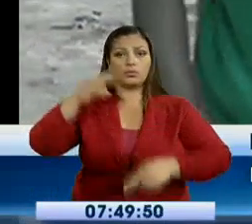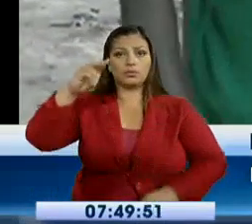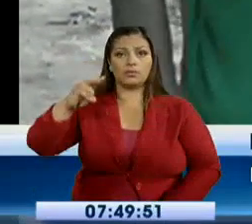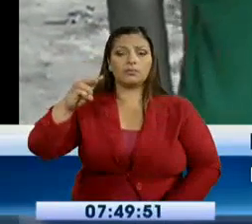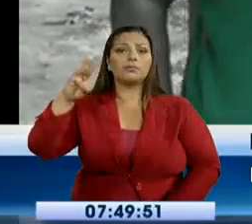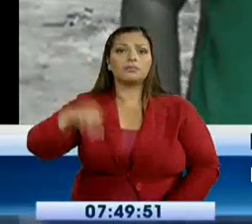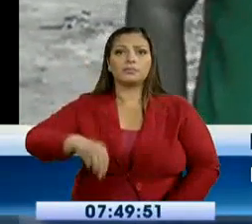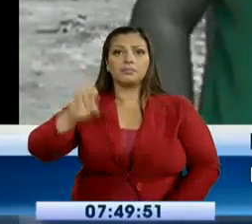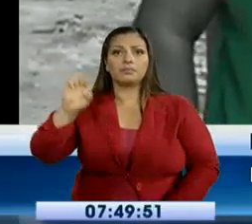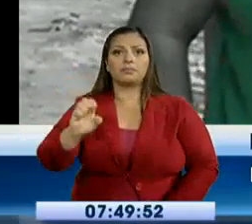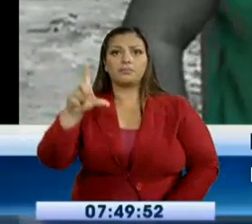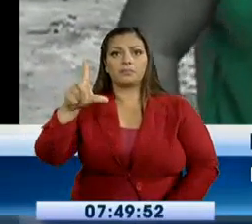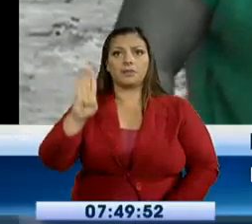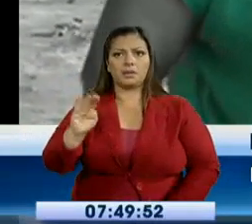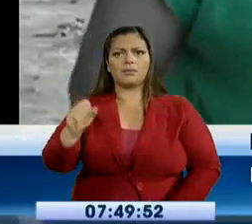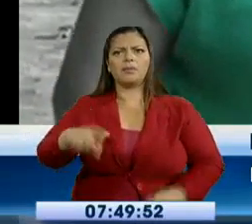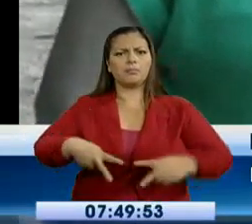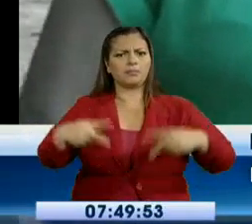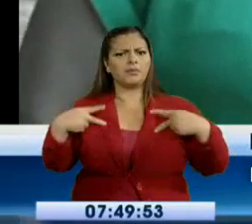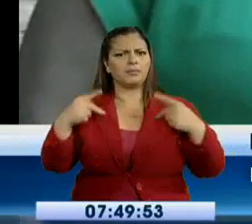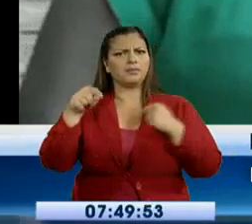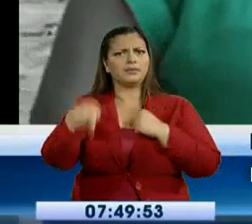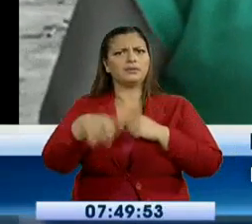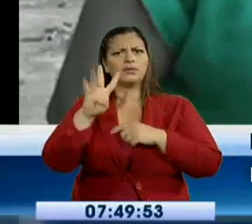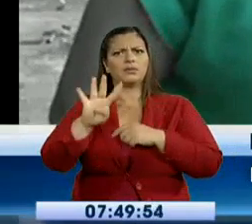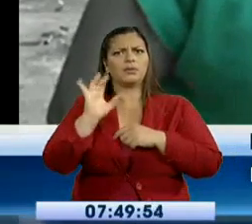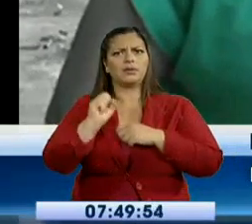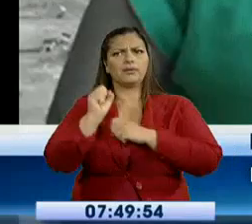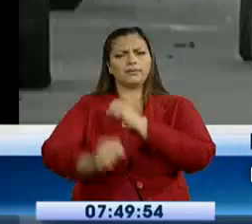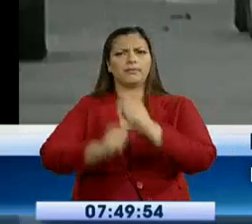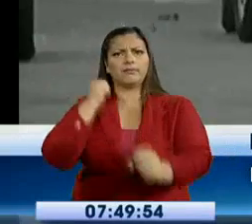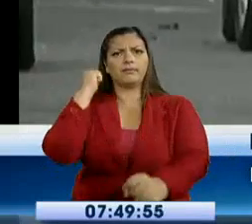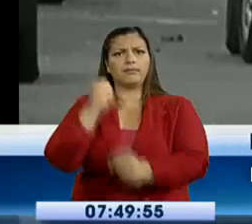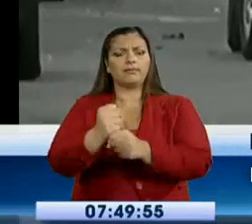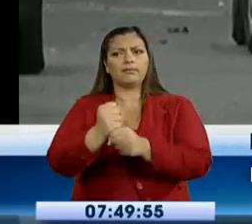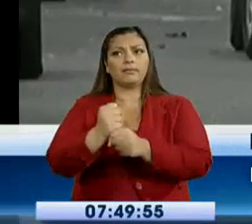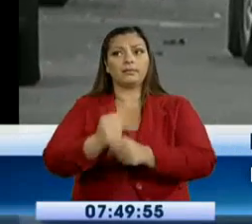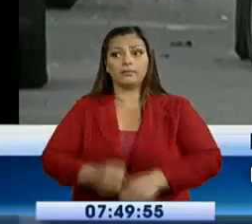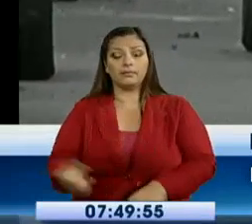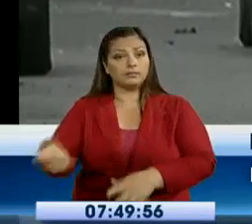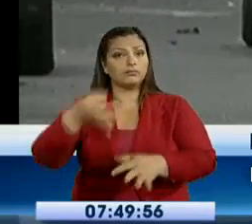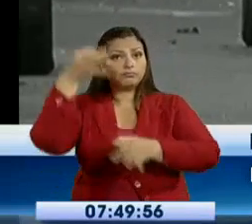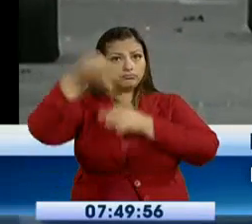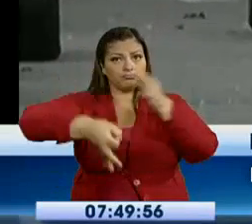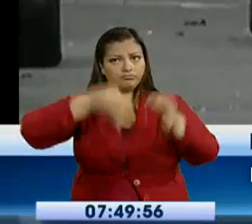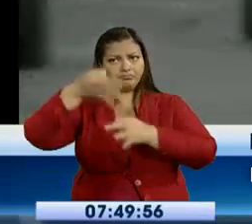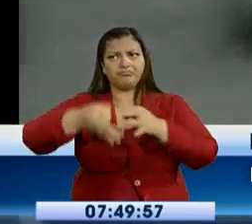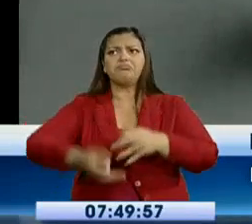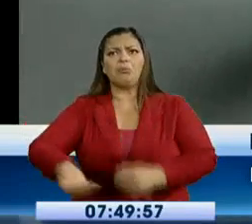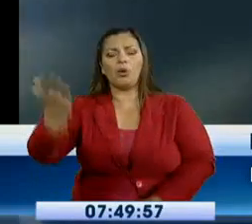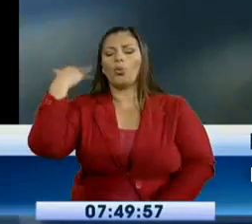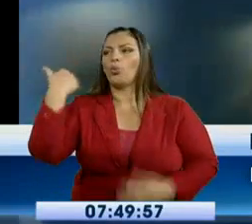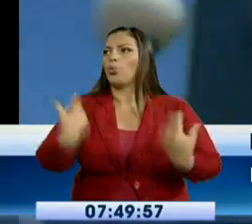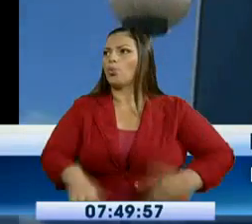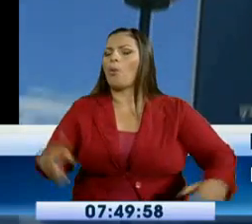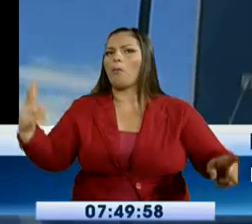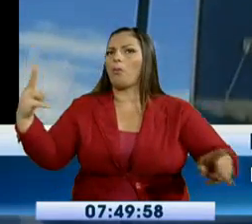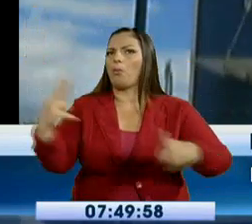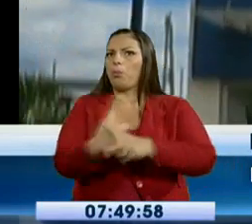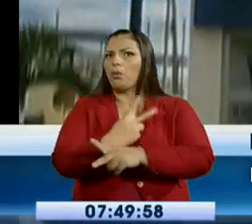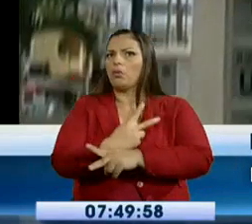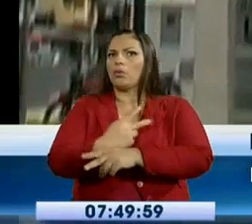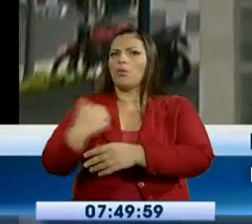40 años viviendo en este sector del suburbio de Guayaquil. Dice que ahora la situación ha cambiado mucho y para bien, gracias a